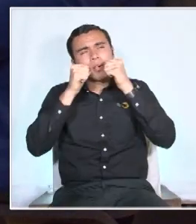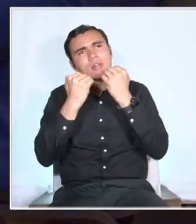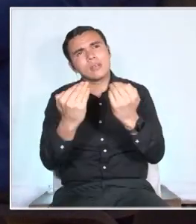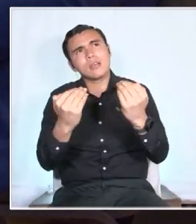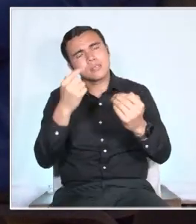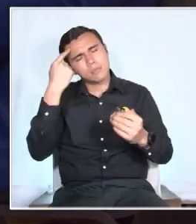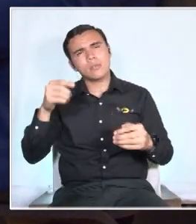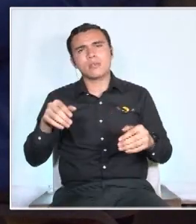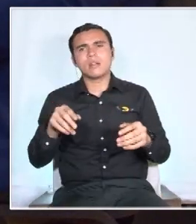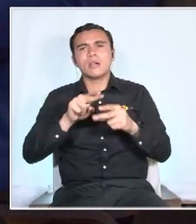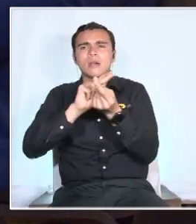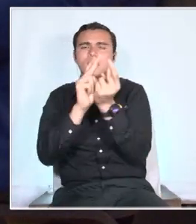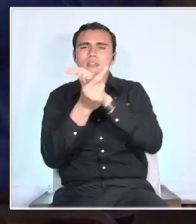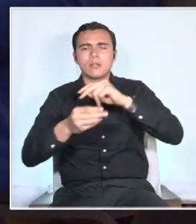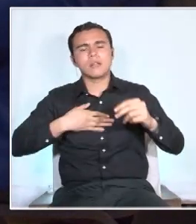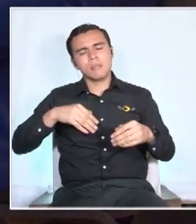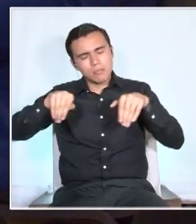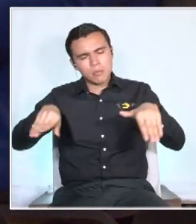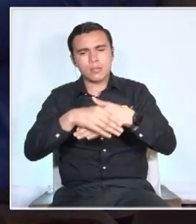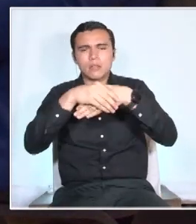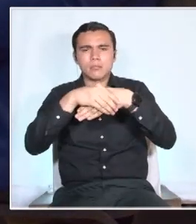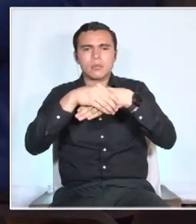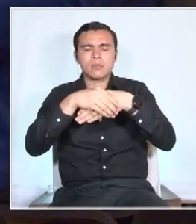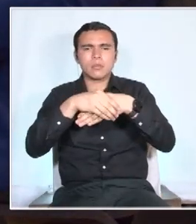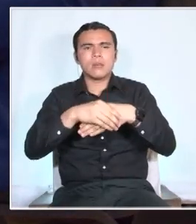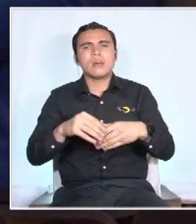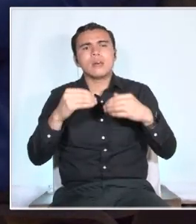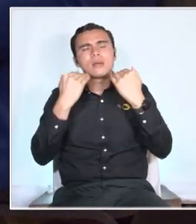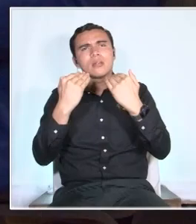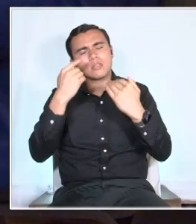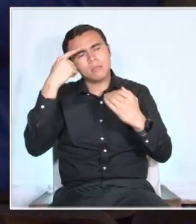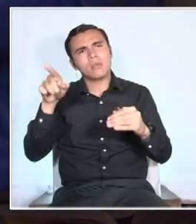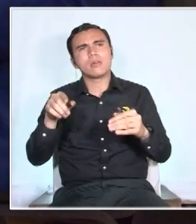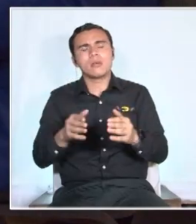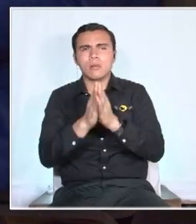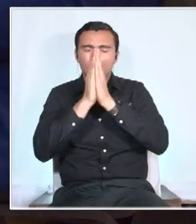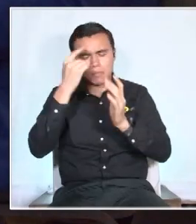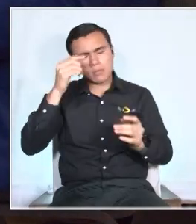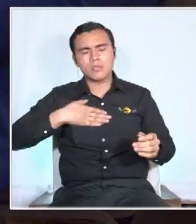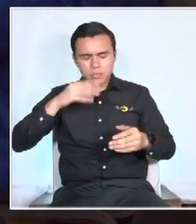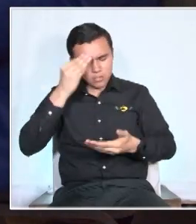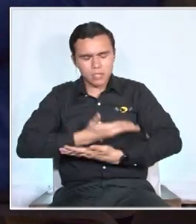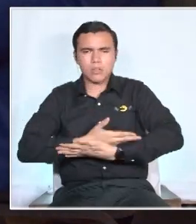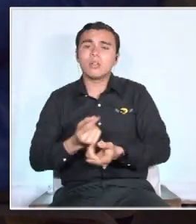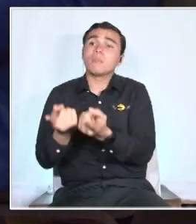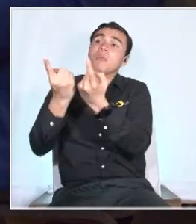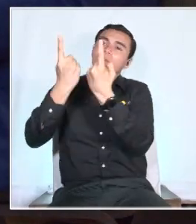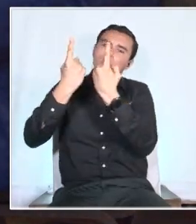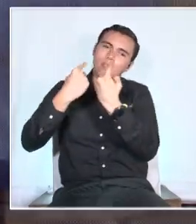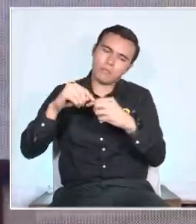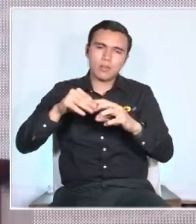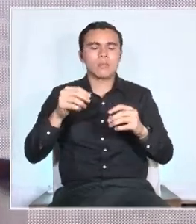haber restaurado mi matrimonio, gracias por haber orado por mis hijos y volvieron al camino